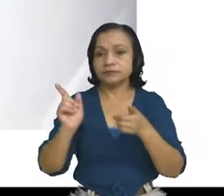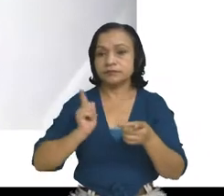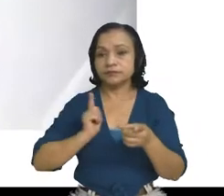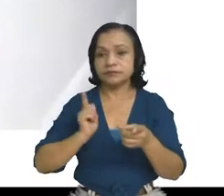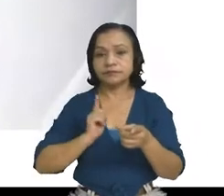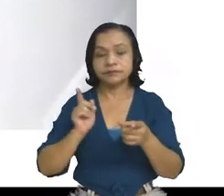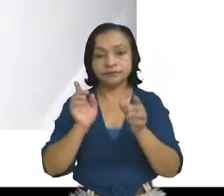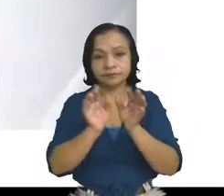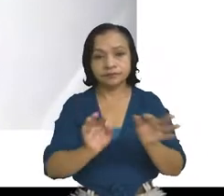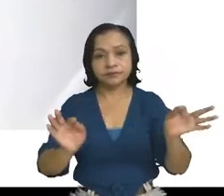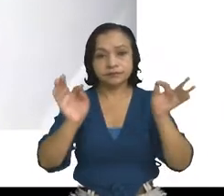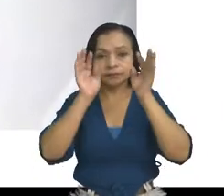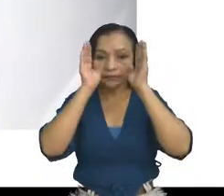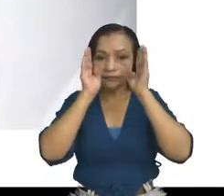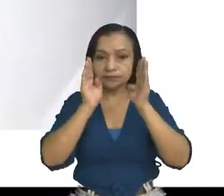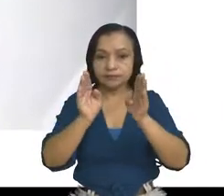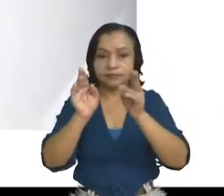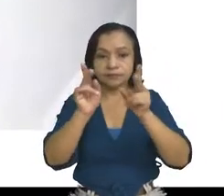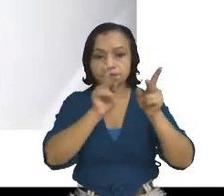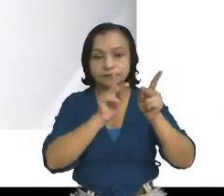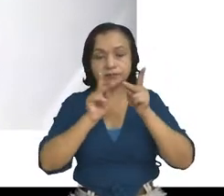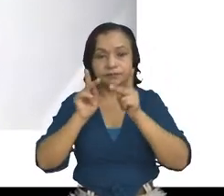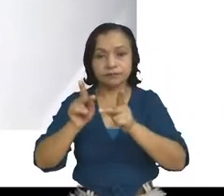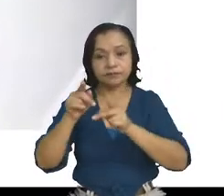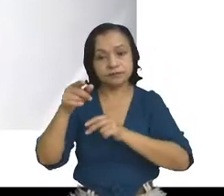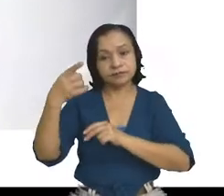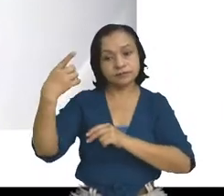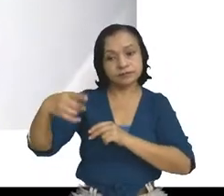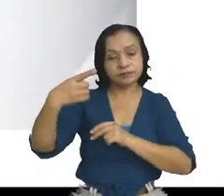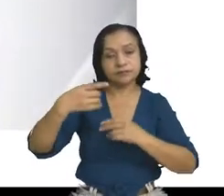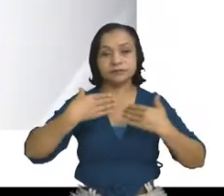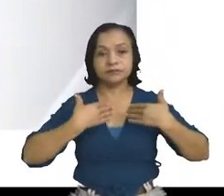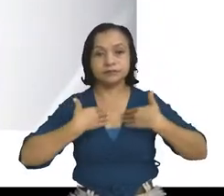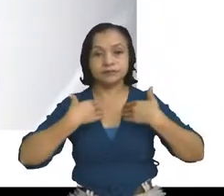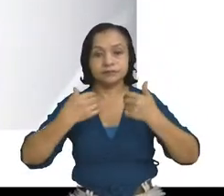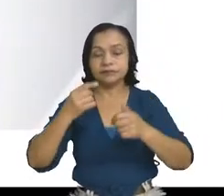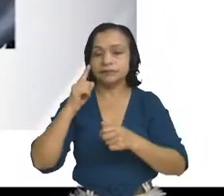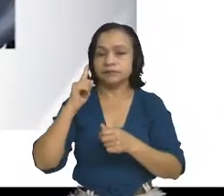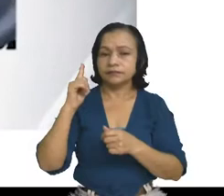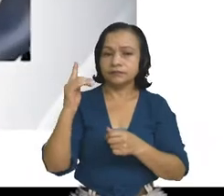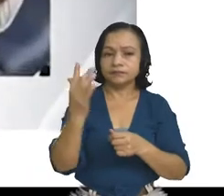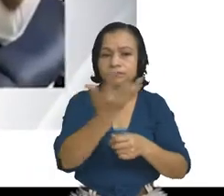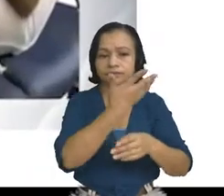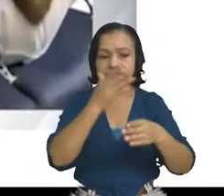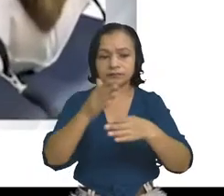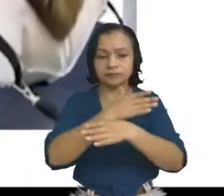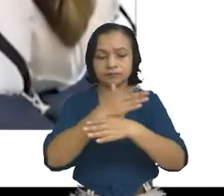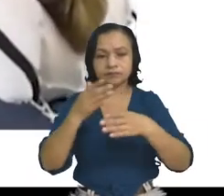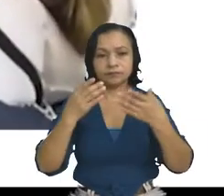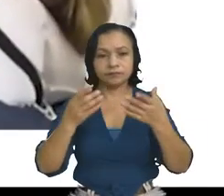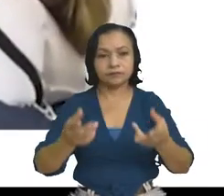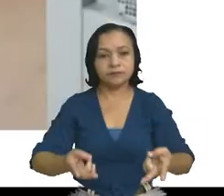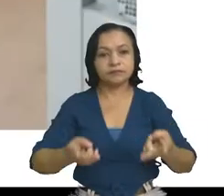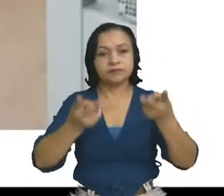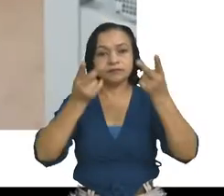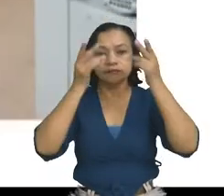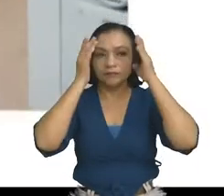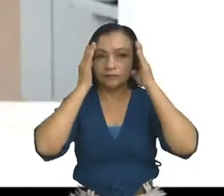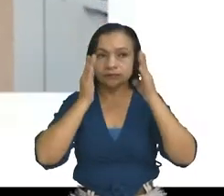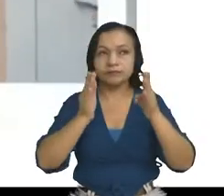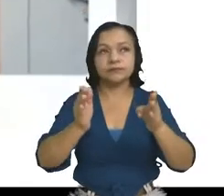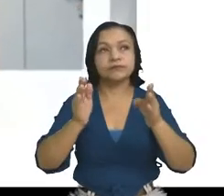de la prioridad de atender a nuestra población y de restituirle ese derecho a la salud en todas las etapas de su vida en que necesite una atención. Aquí